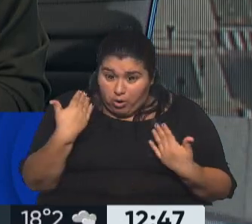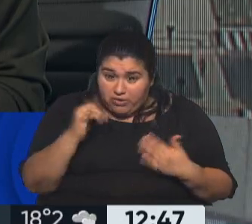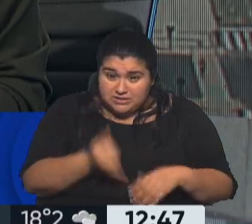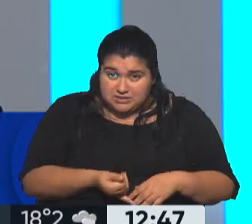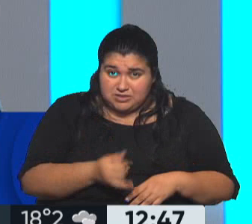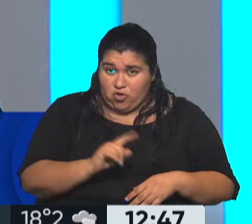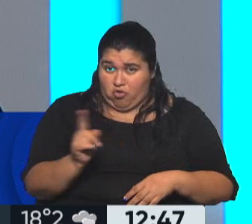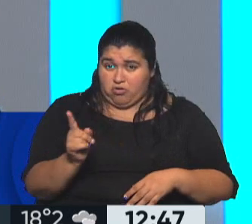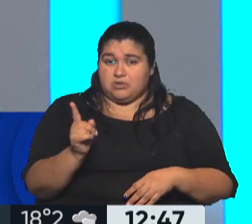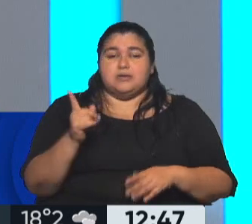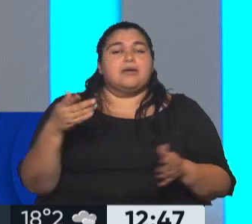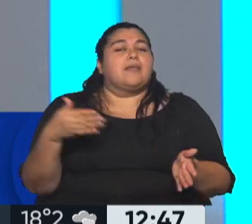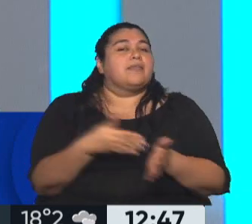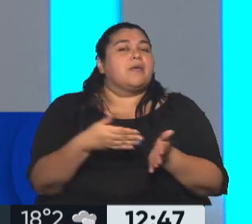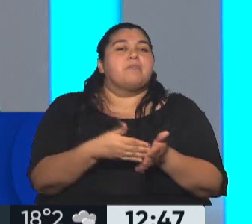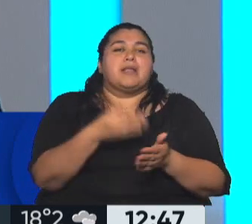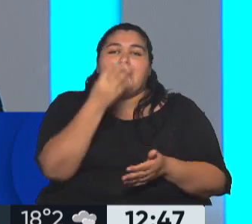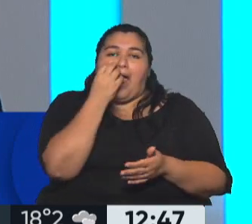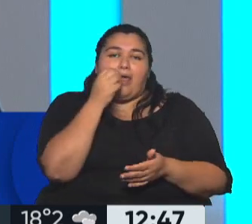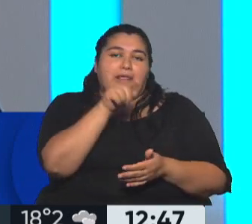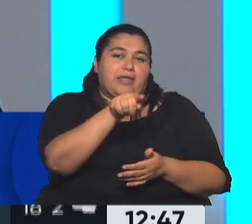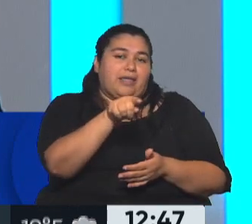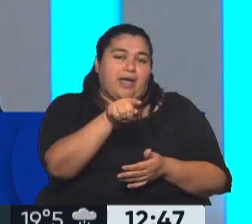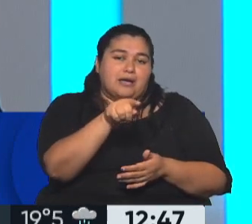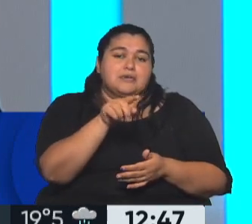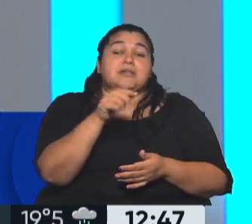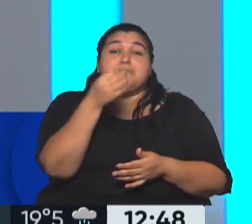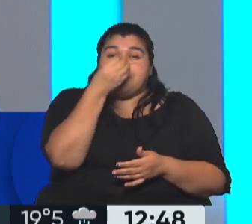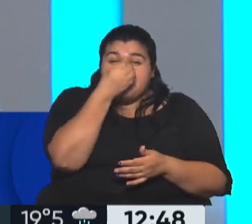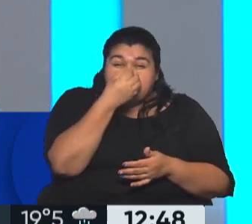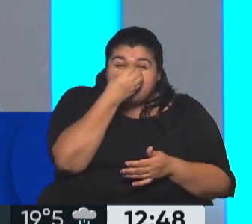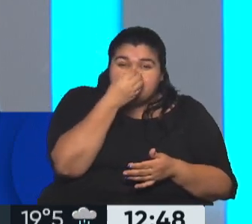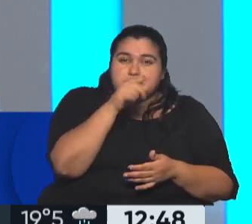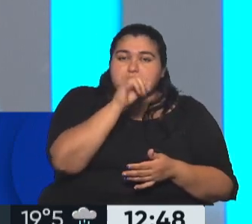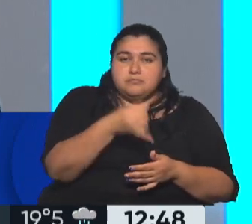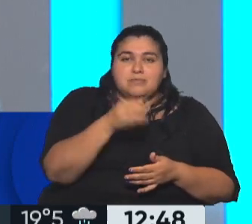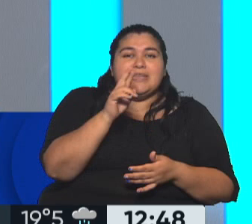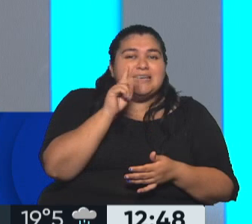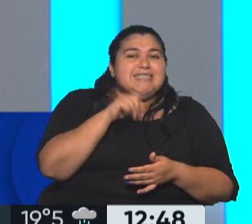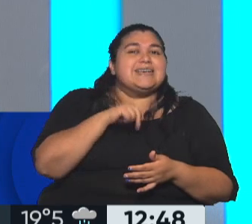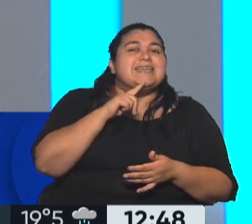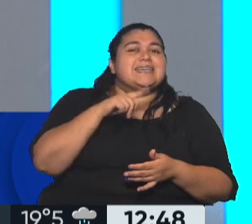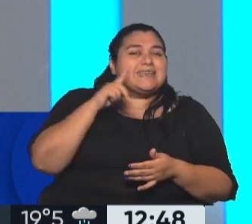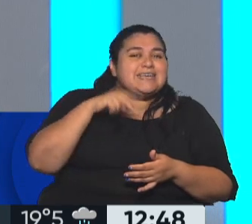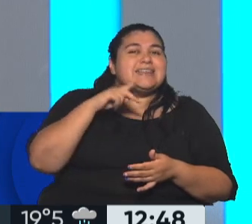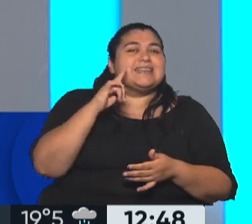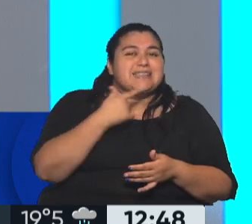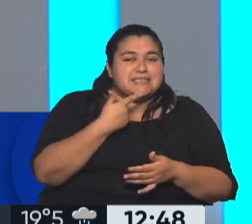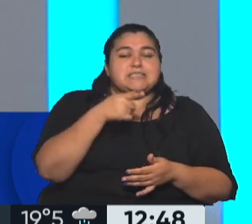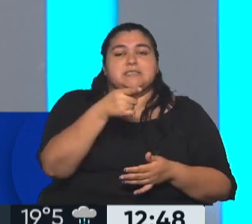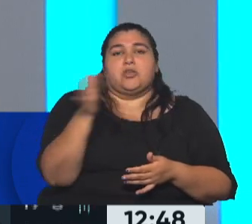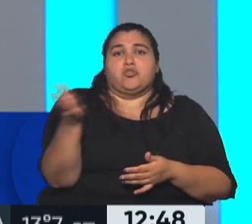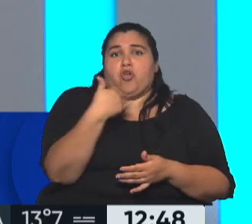Sí, eventualmente depende un poco del nivel de alergias y demás. Las rinitis que vos me preguntás Claro. pueden ser alérgicas o vasomotoras también, ¿eh? No todas